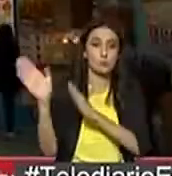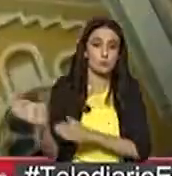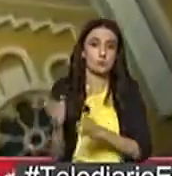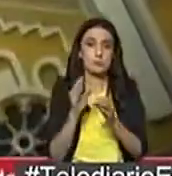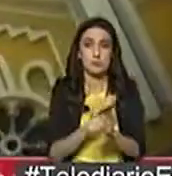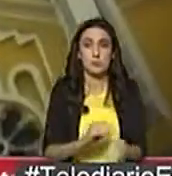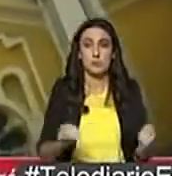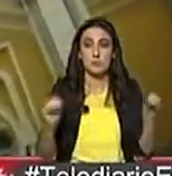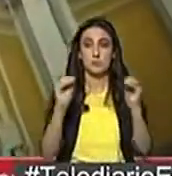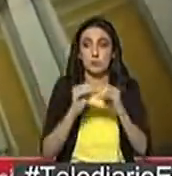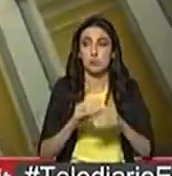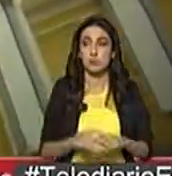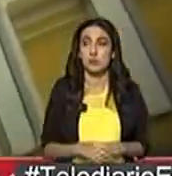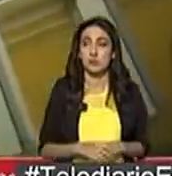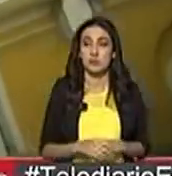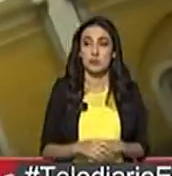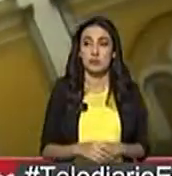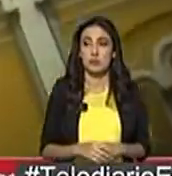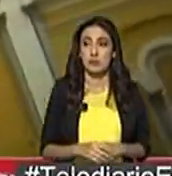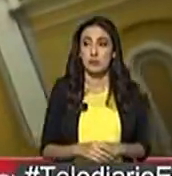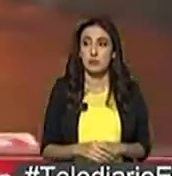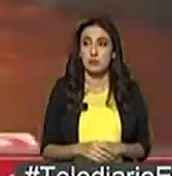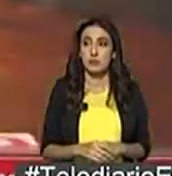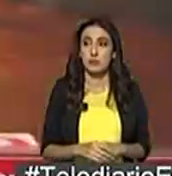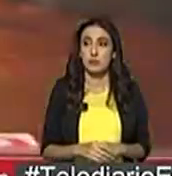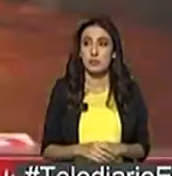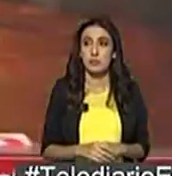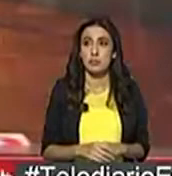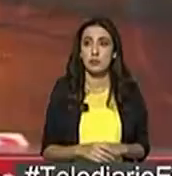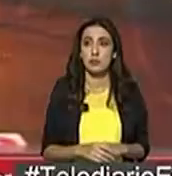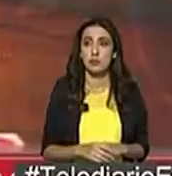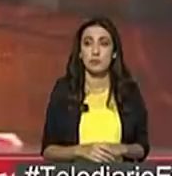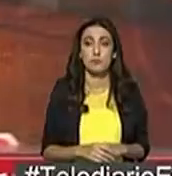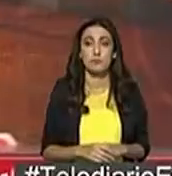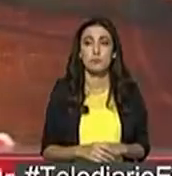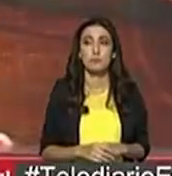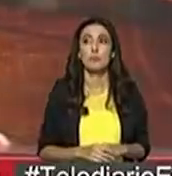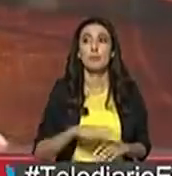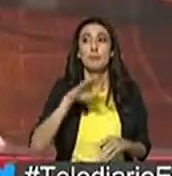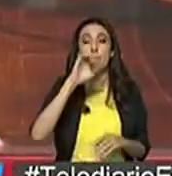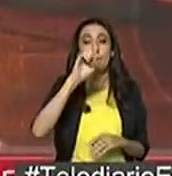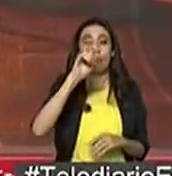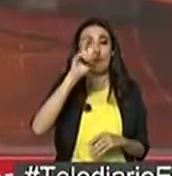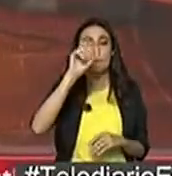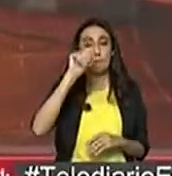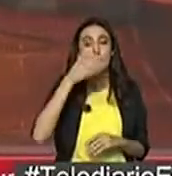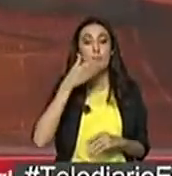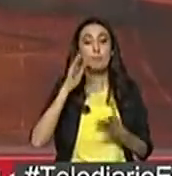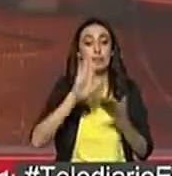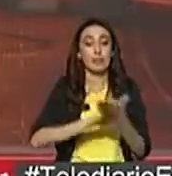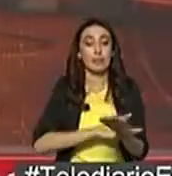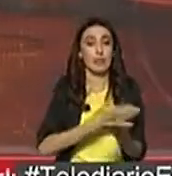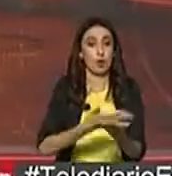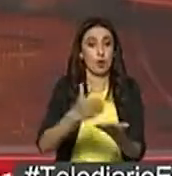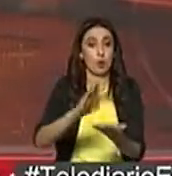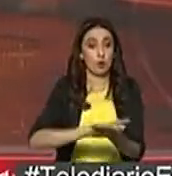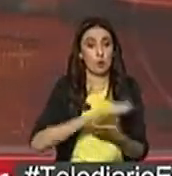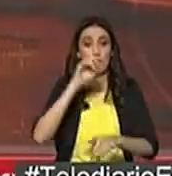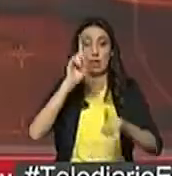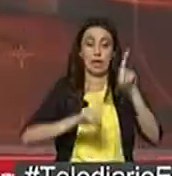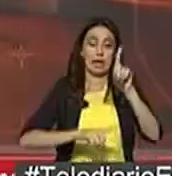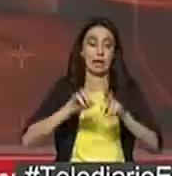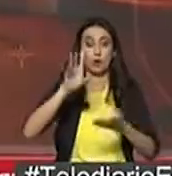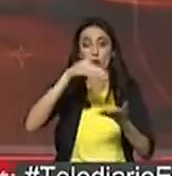Loja. Fabricio Ceballos, Medios Públicos. Y el bandoneón es un instrumento musical no solo utilizado en aquellos